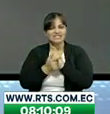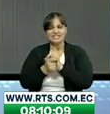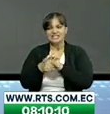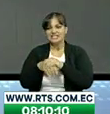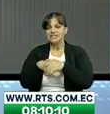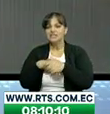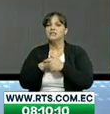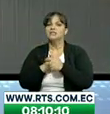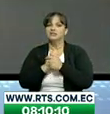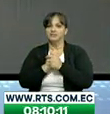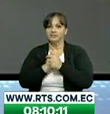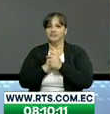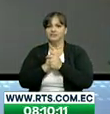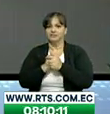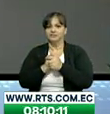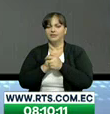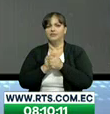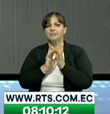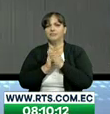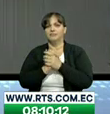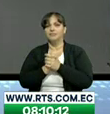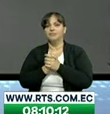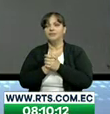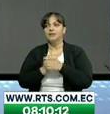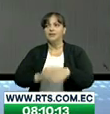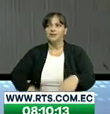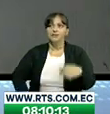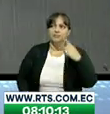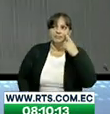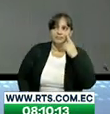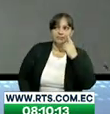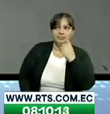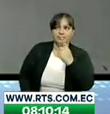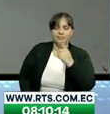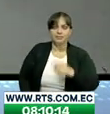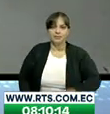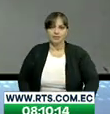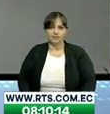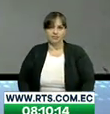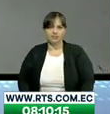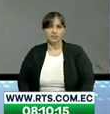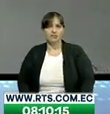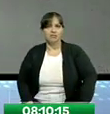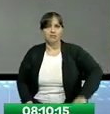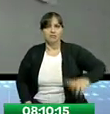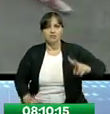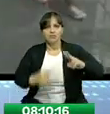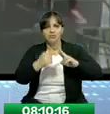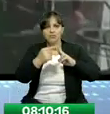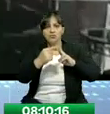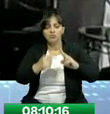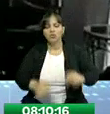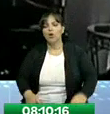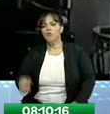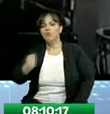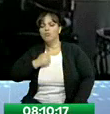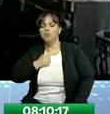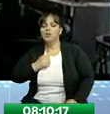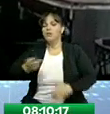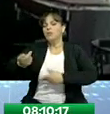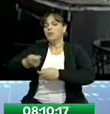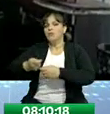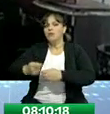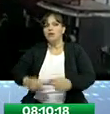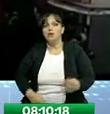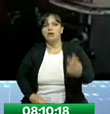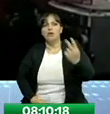pero al principio se ve al momento que ellos ingresan a este local y le ponen el arma de fuego en la cabeza y se